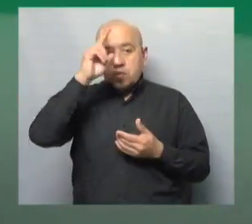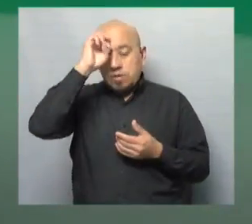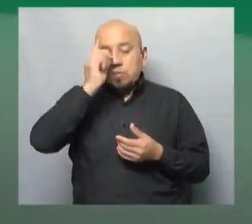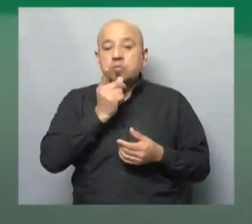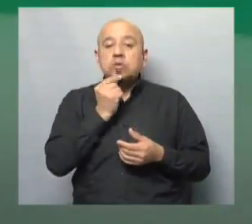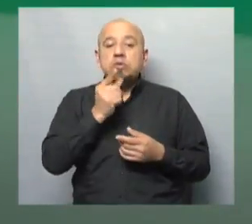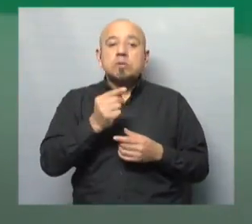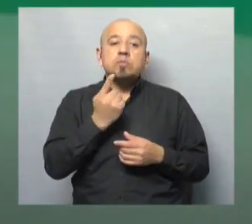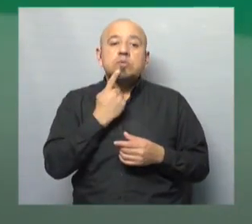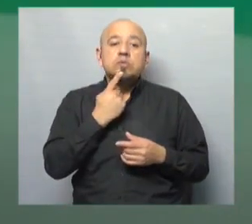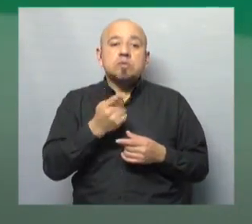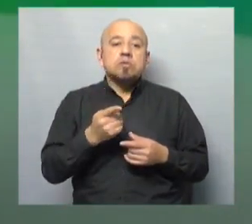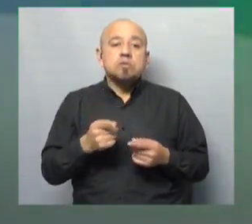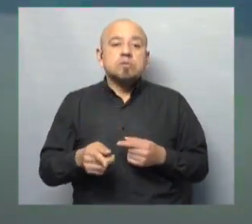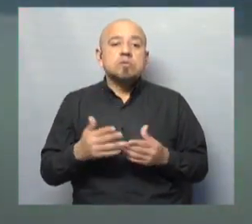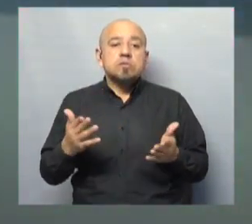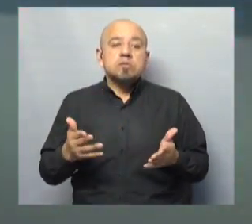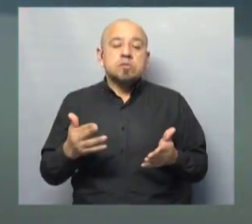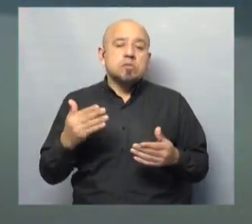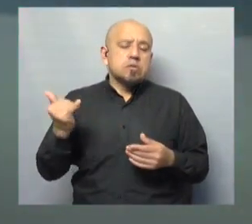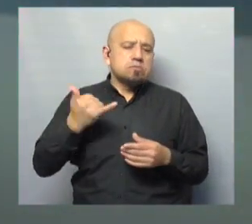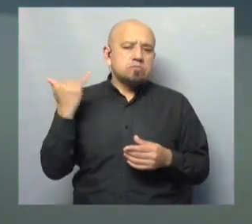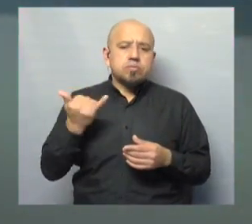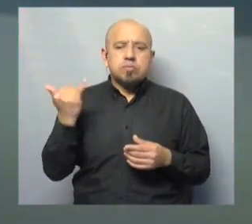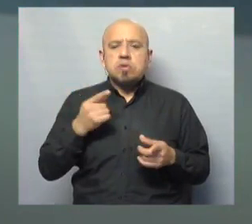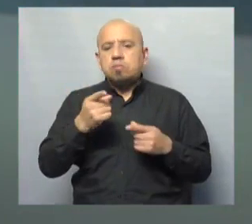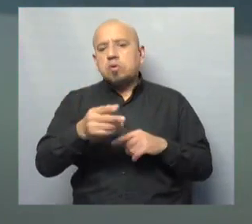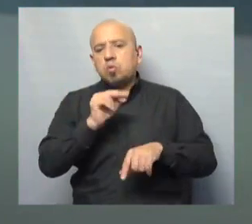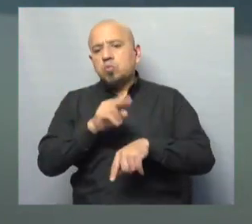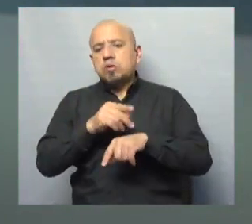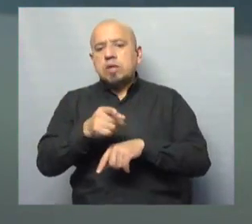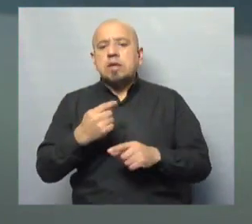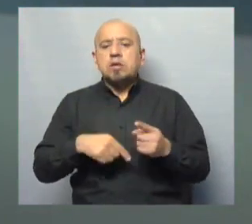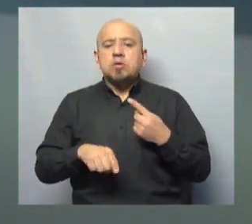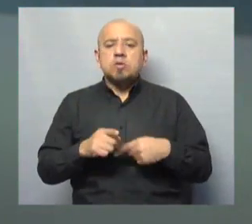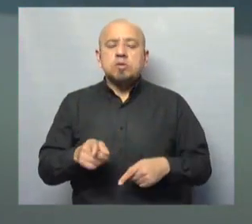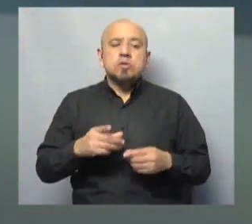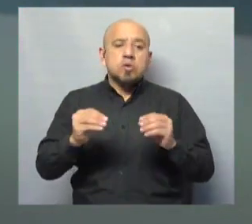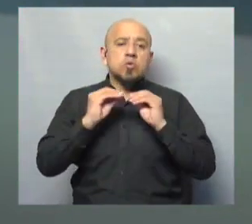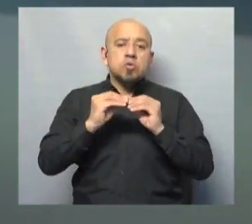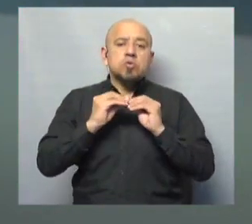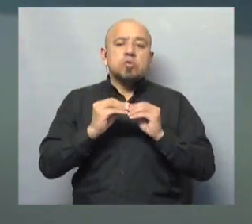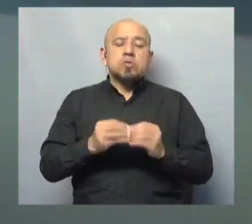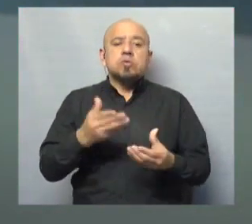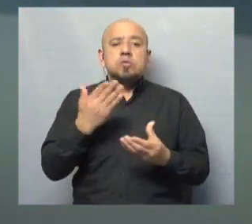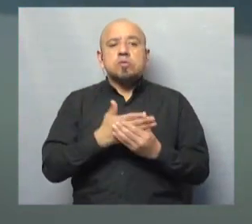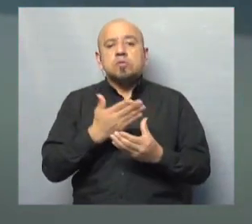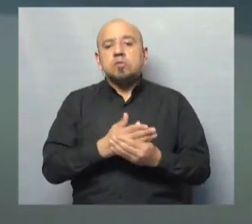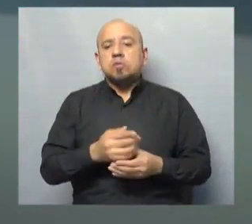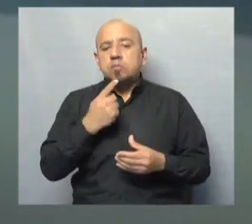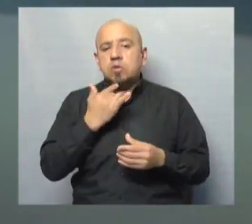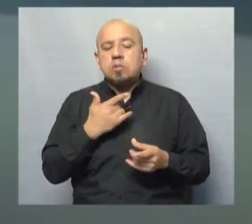en realidad se viene dando hace mucho tiempo y estas situaciones motivaron que consultaremos el archivo y encontramos por ejemplo